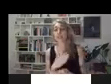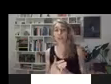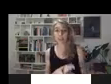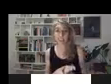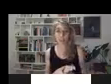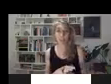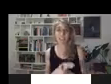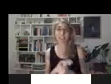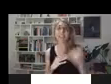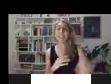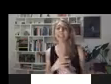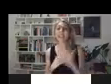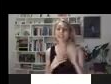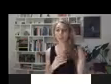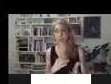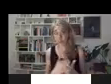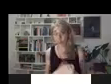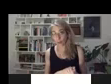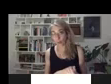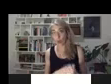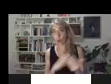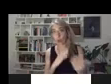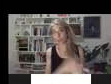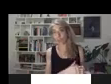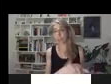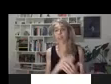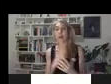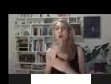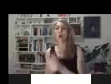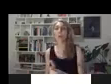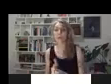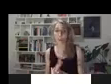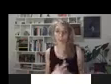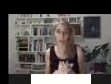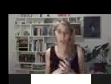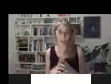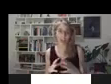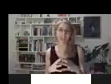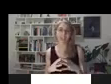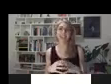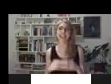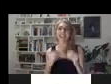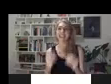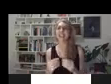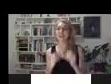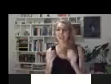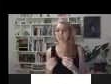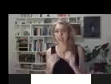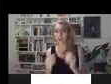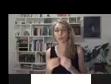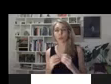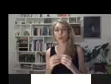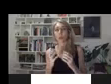los coleccionistas actuales siguen actuando como mecenas o patrocinadores, es decir, que